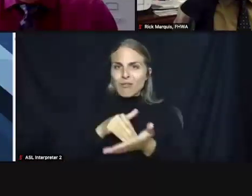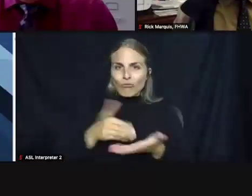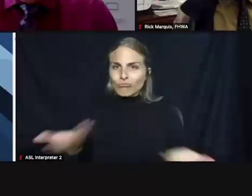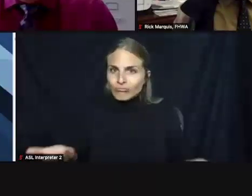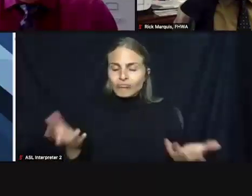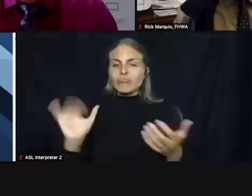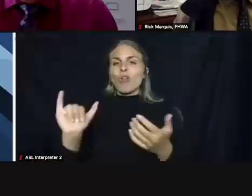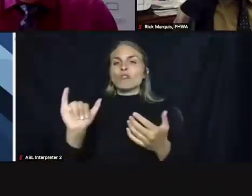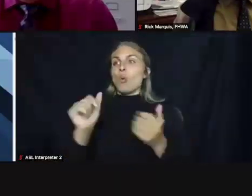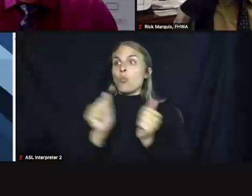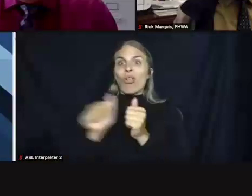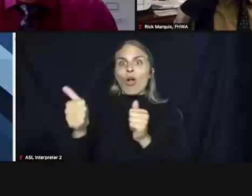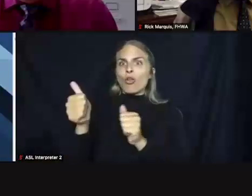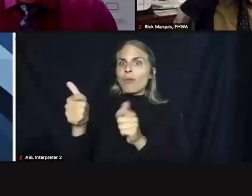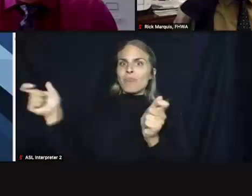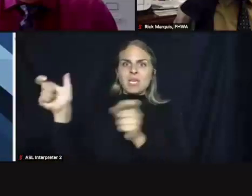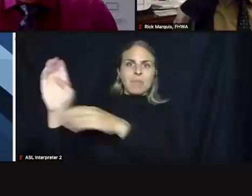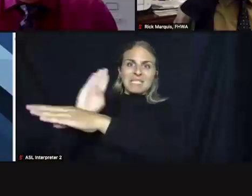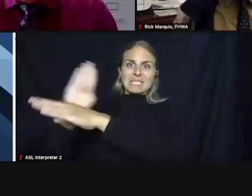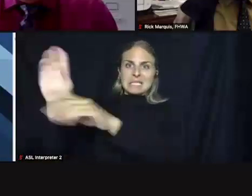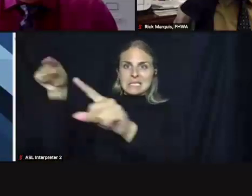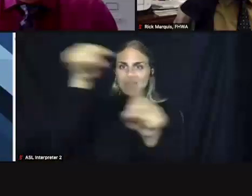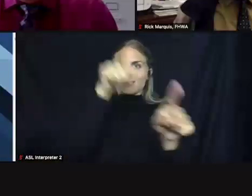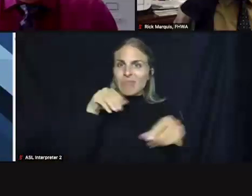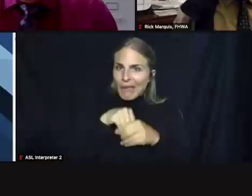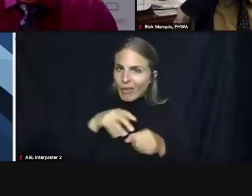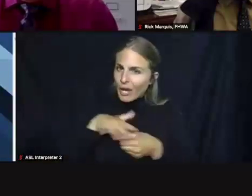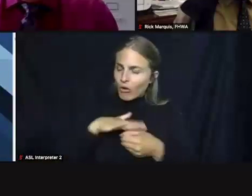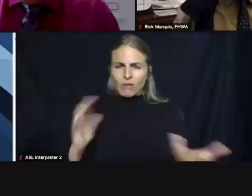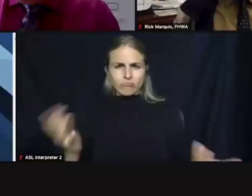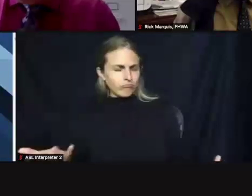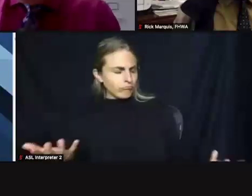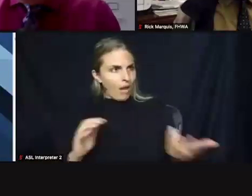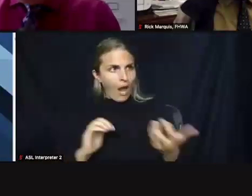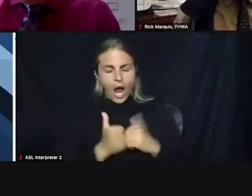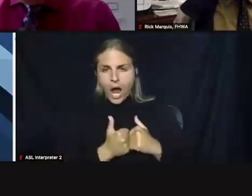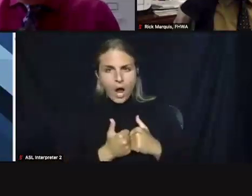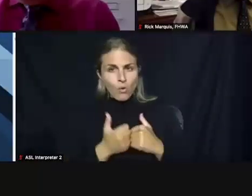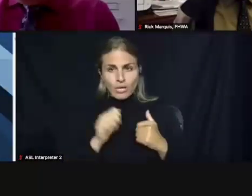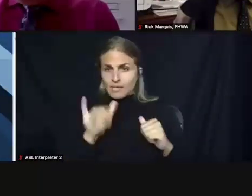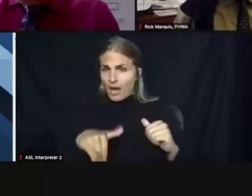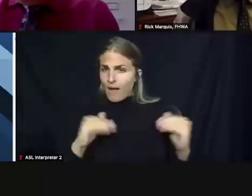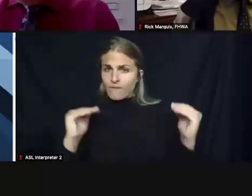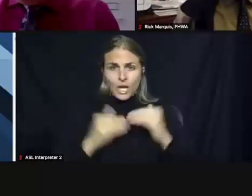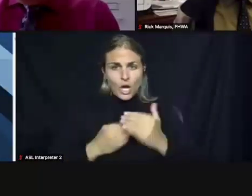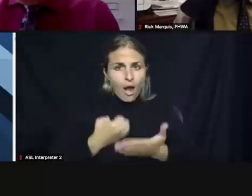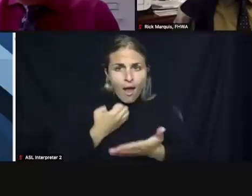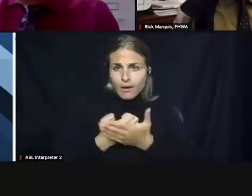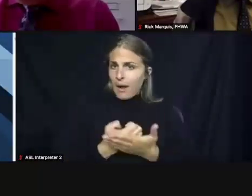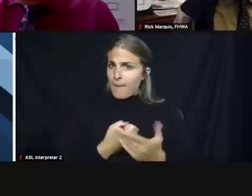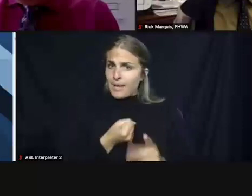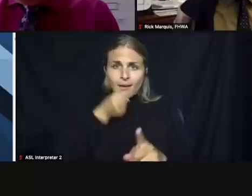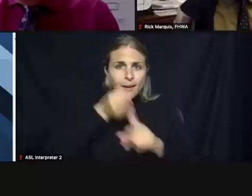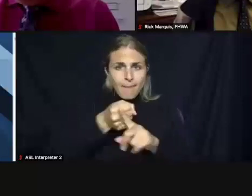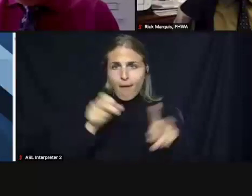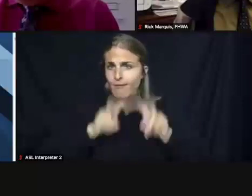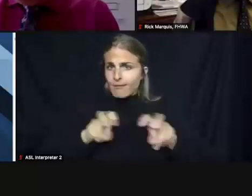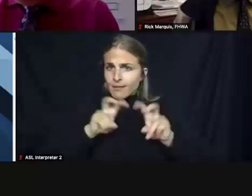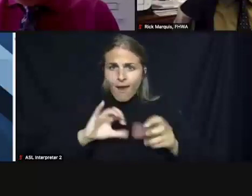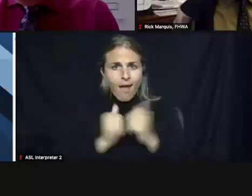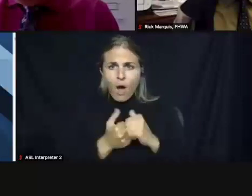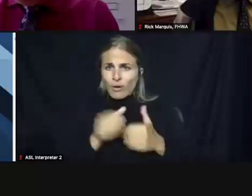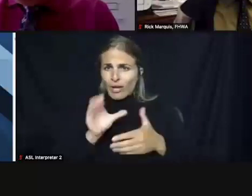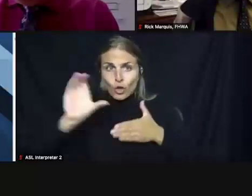de comercio, de empleo y tampoco con las empresas principales. ¿Cómo eso